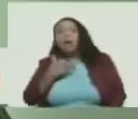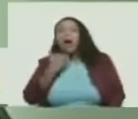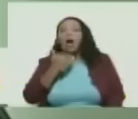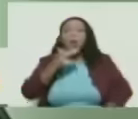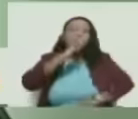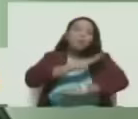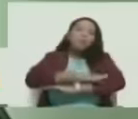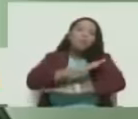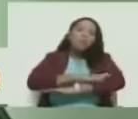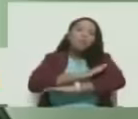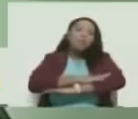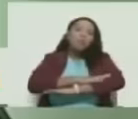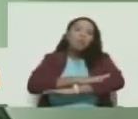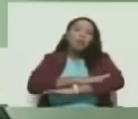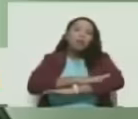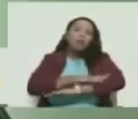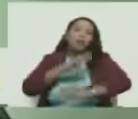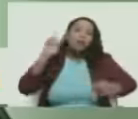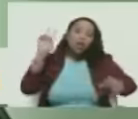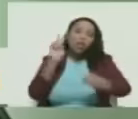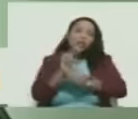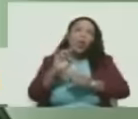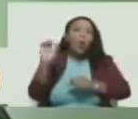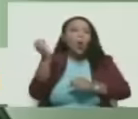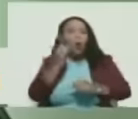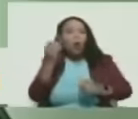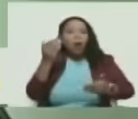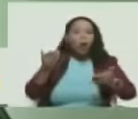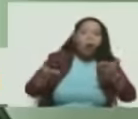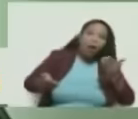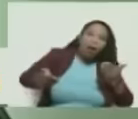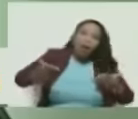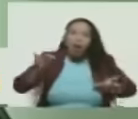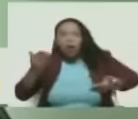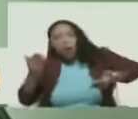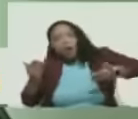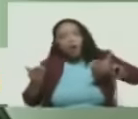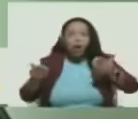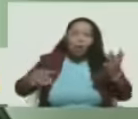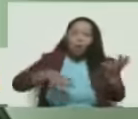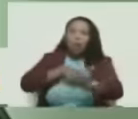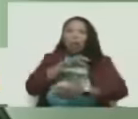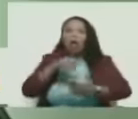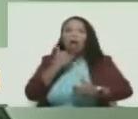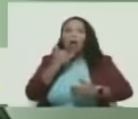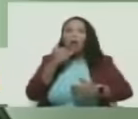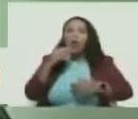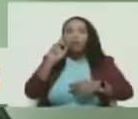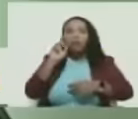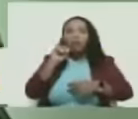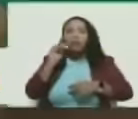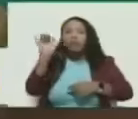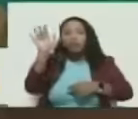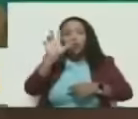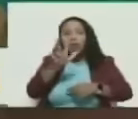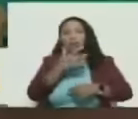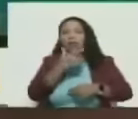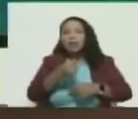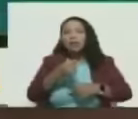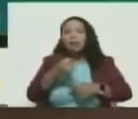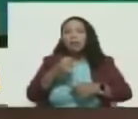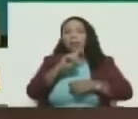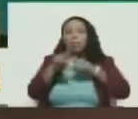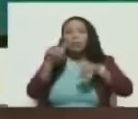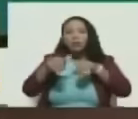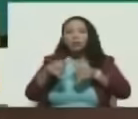acciones violentas o desestabilizadoras para el referéndum? Mira, según